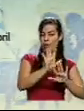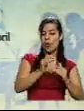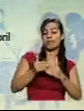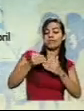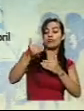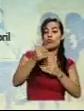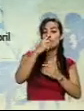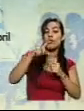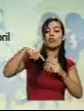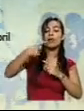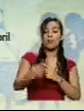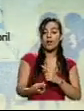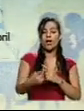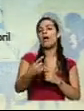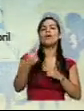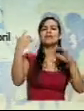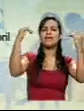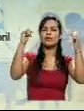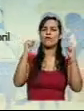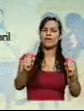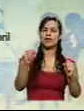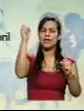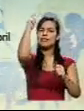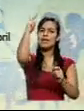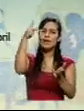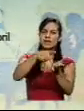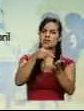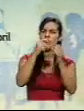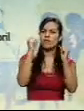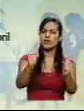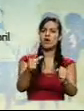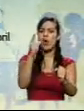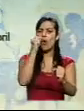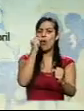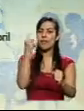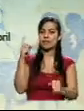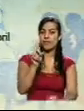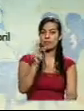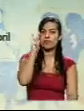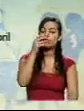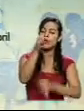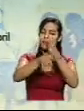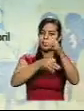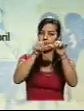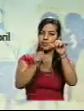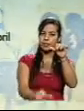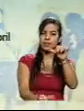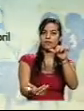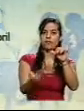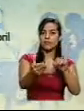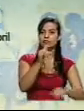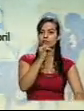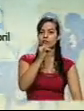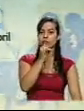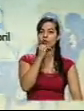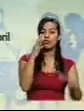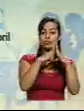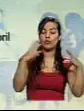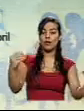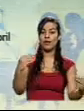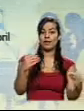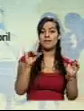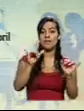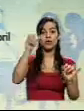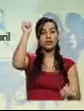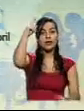tiene un carácter que vamos a conversar con nuestro historiador, que Manuel Carrero, importante con esto de la participación